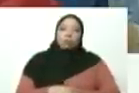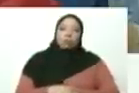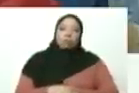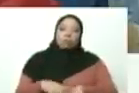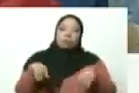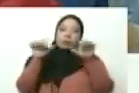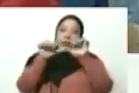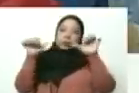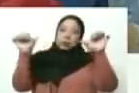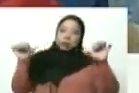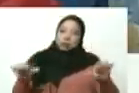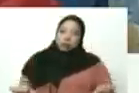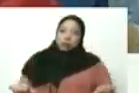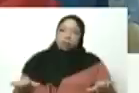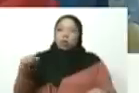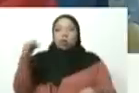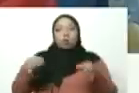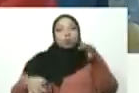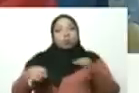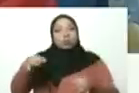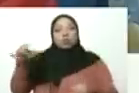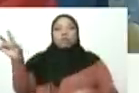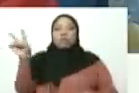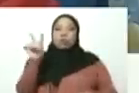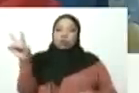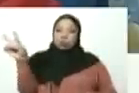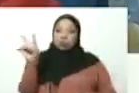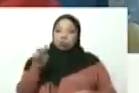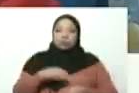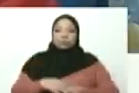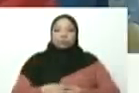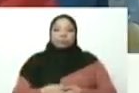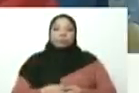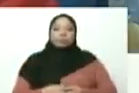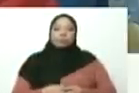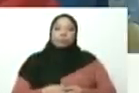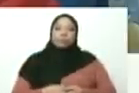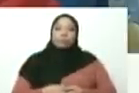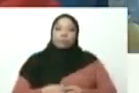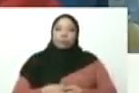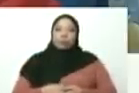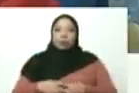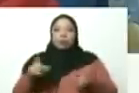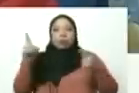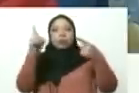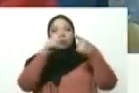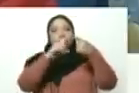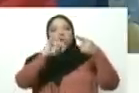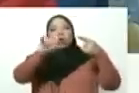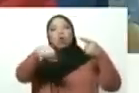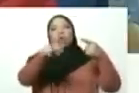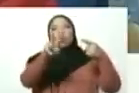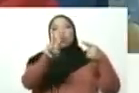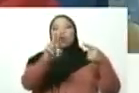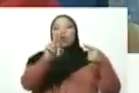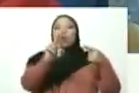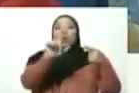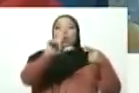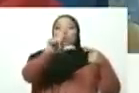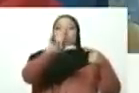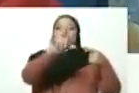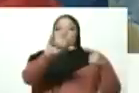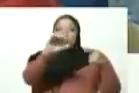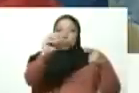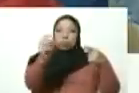sistema de justicia venezolano las personas acusadas son ernesto gonzález rubio por la comisión del delito de apropiación de fondos valores